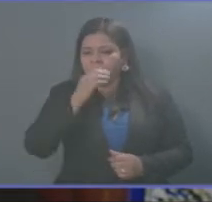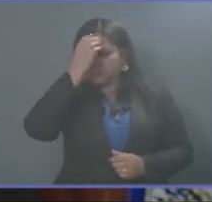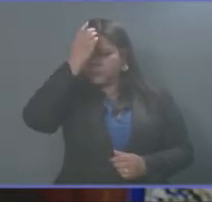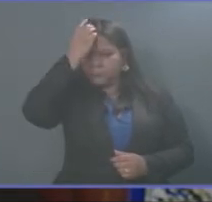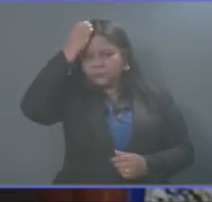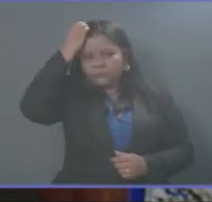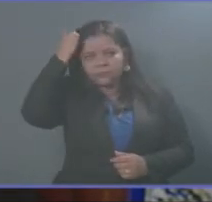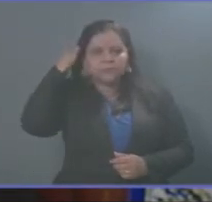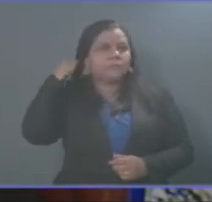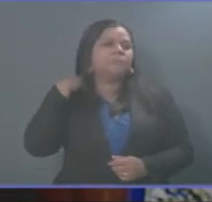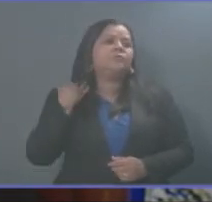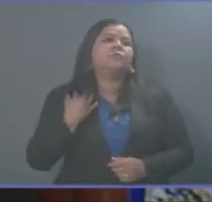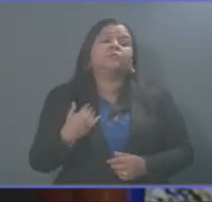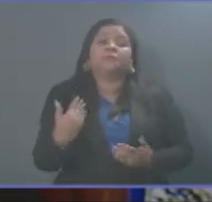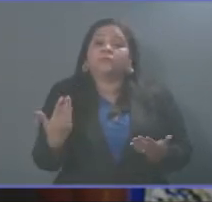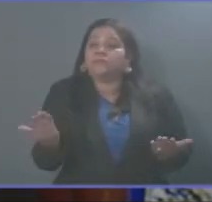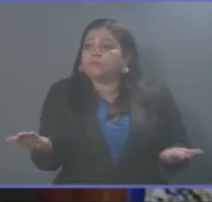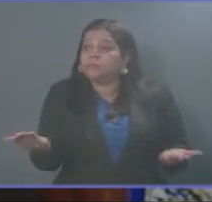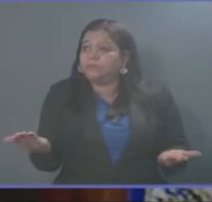Así que